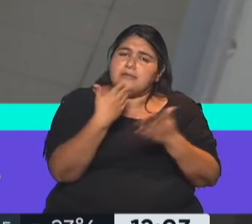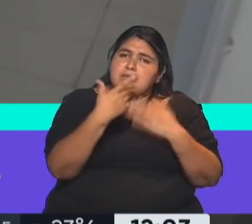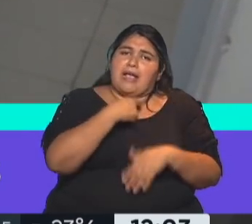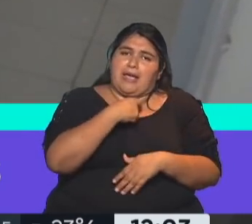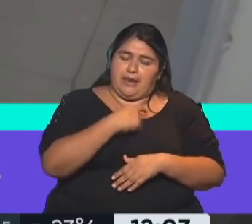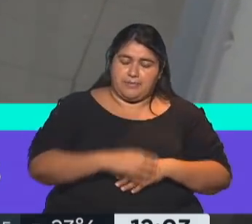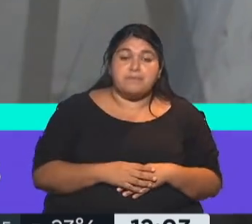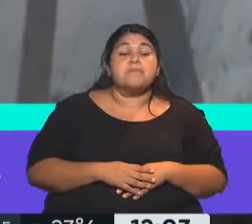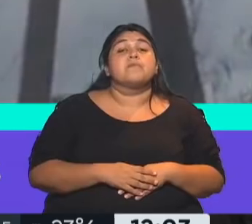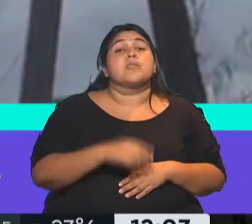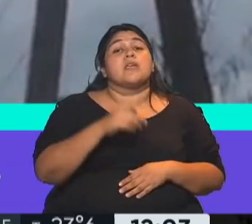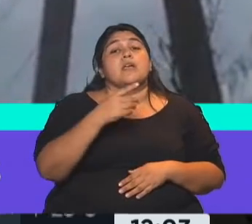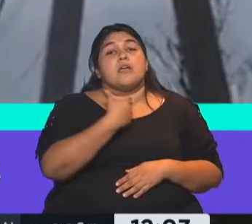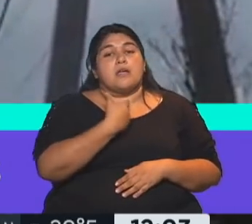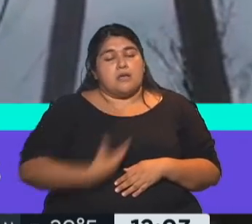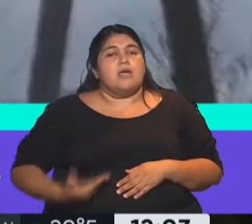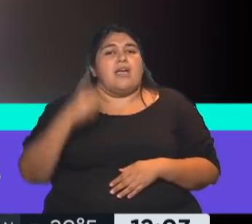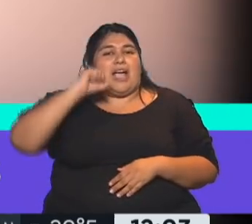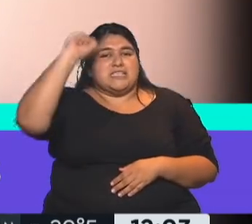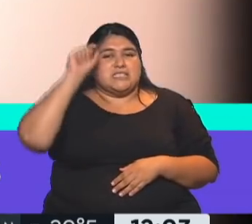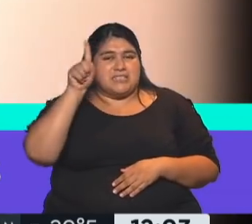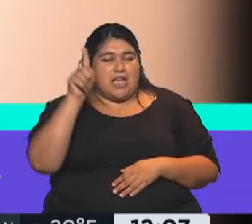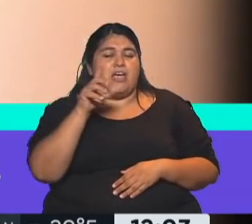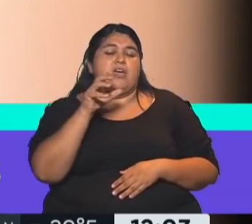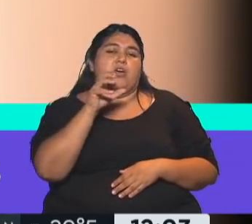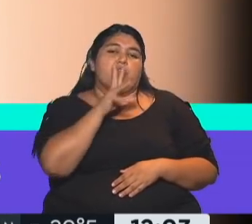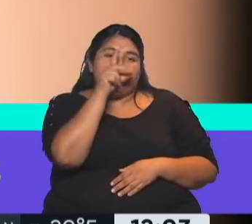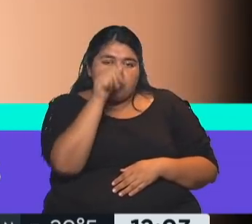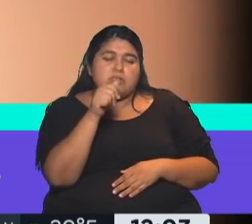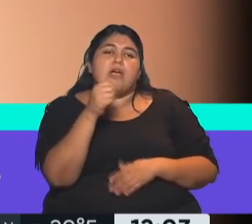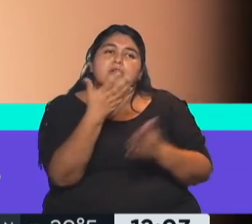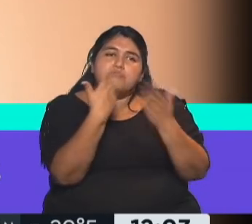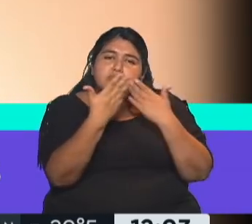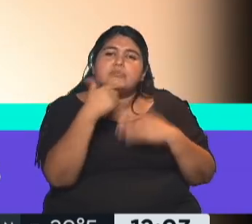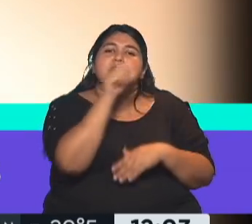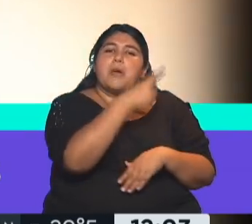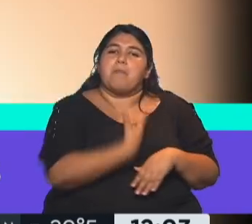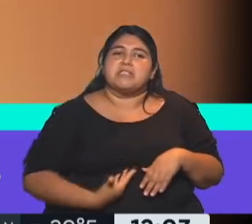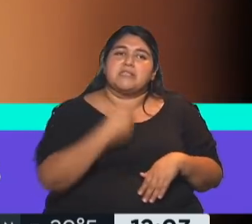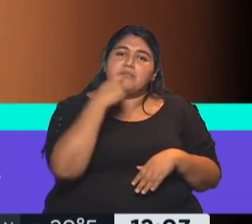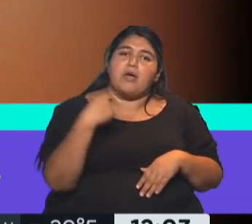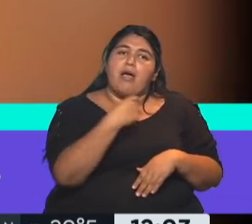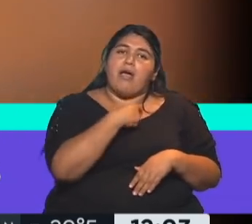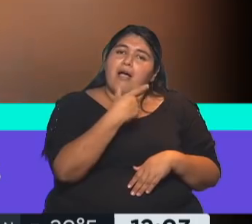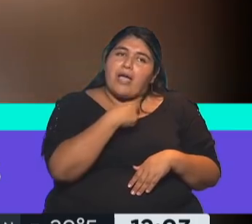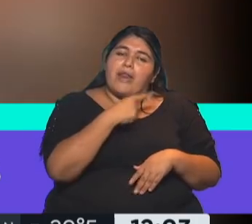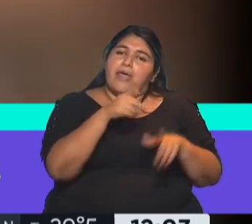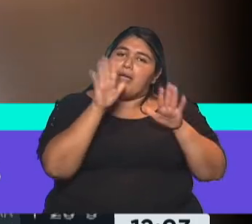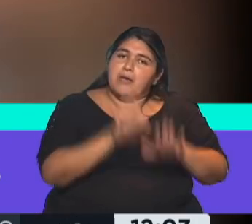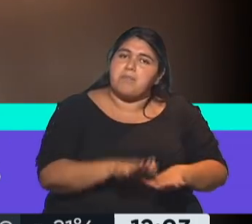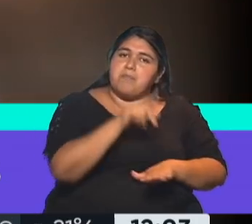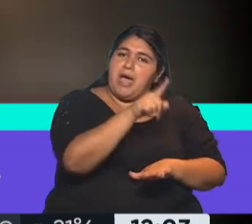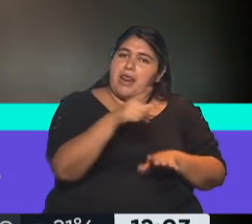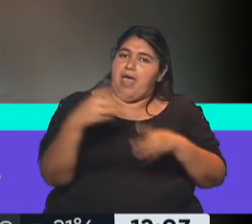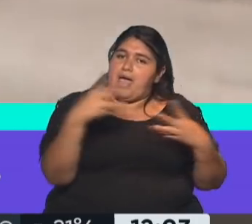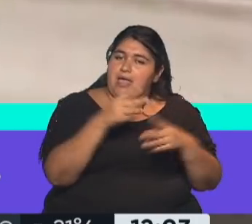su parte, el canciller ruso Sergei Lavrov aclaró que dialogarán con Zelensky si las fuerzas ucranianas deponen las armas, señalando que el objetivo